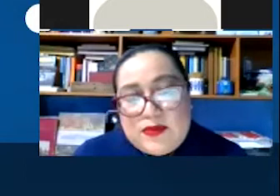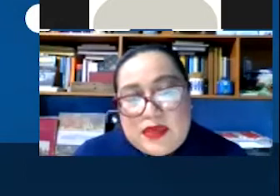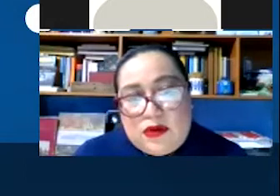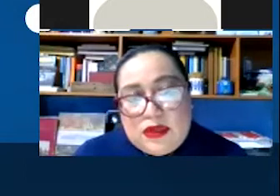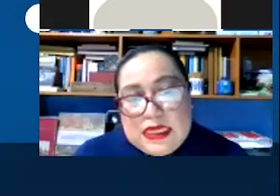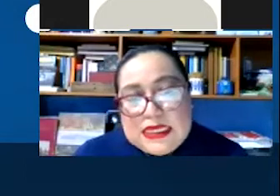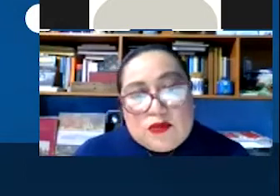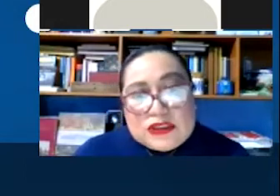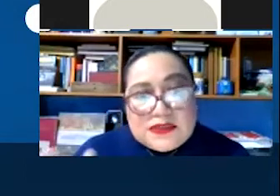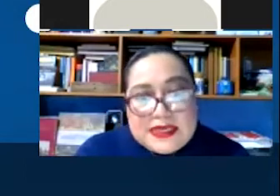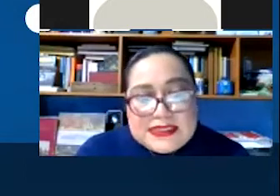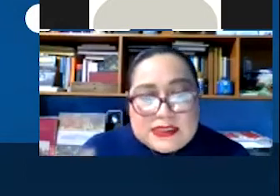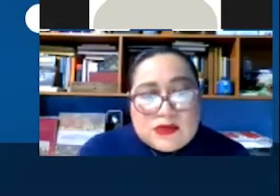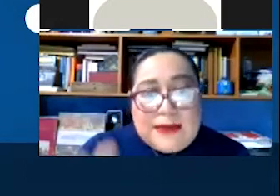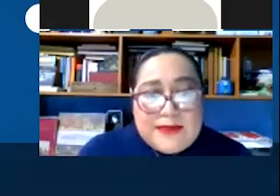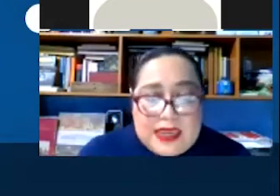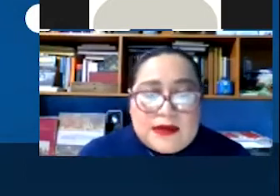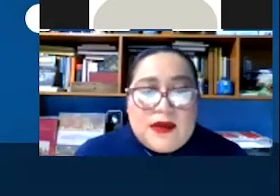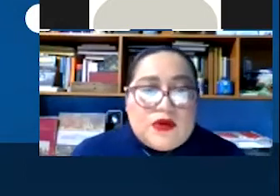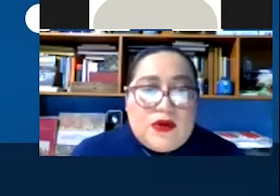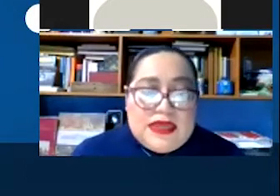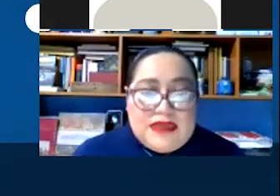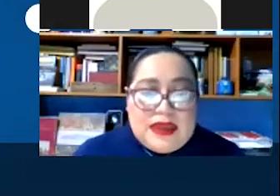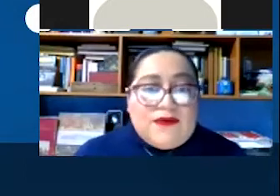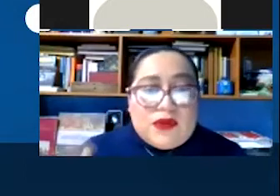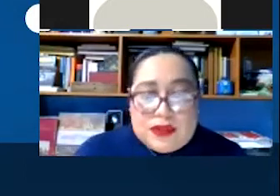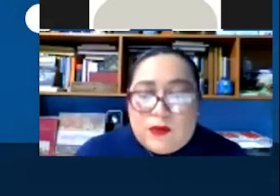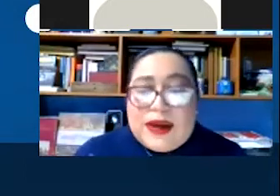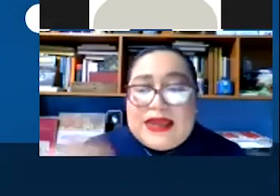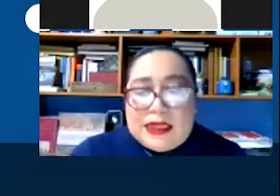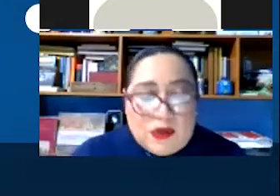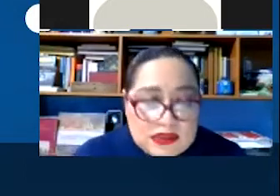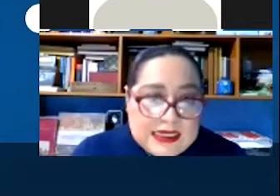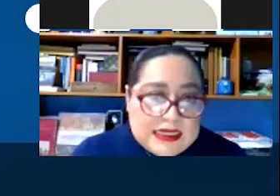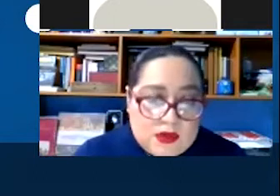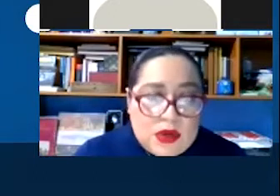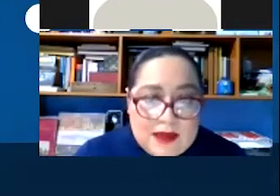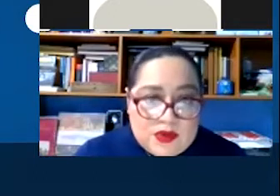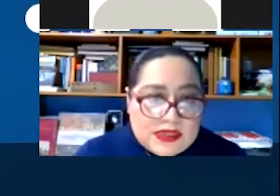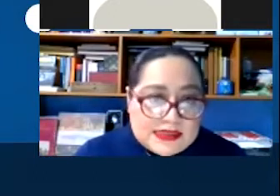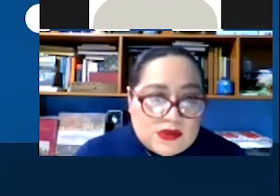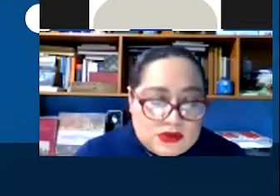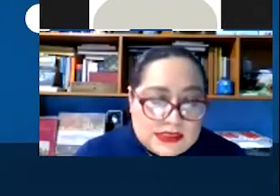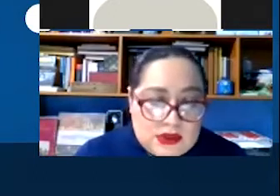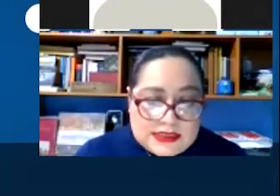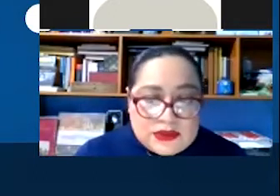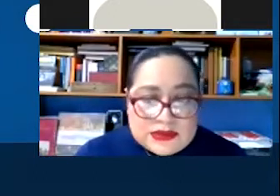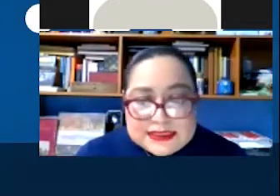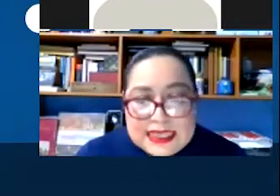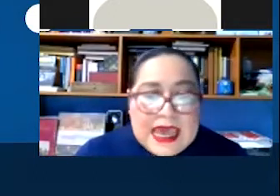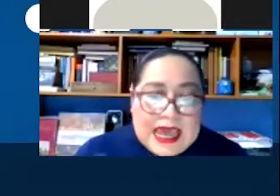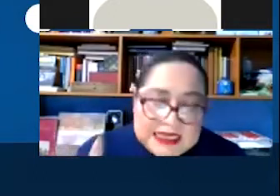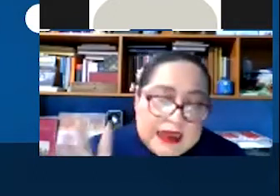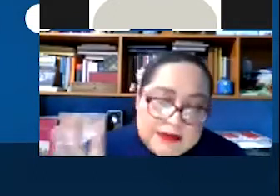están viviendo, y que muchas veces esos también, ¿no?, están influyendo para que no se genere un cambio en esas condiciones.